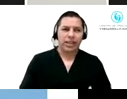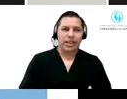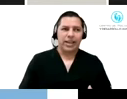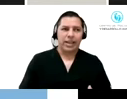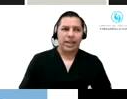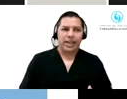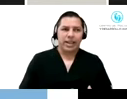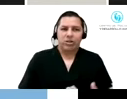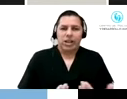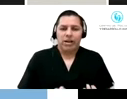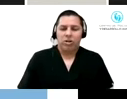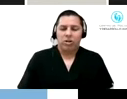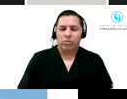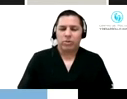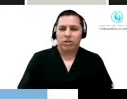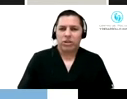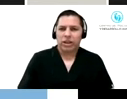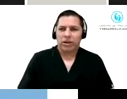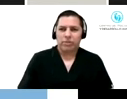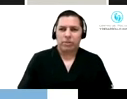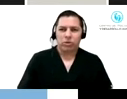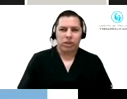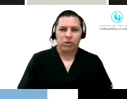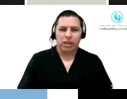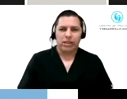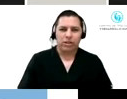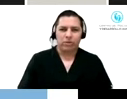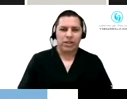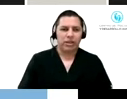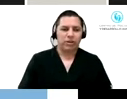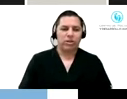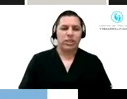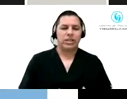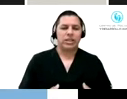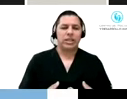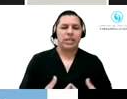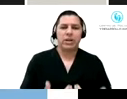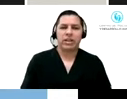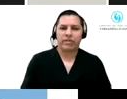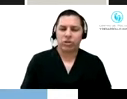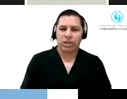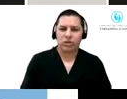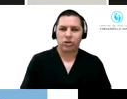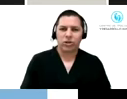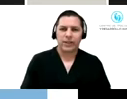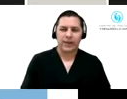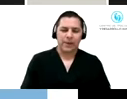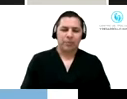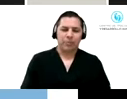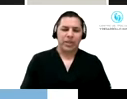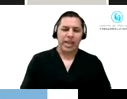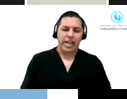Entonces, y no estaban acostumbrados al trabajo reproductivo, que es al doméstico, entonces se despiertan